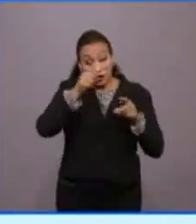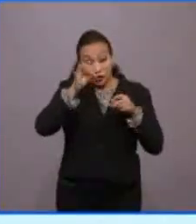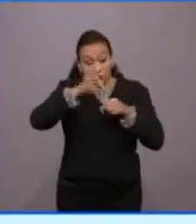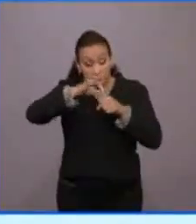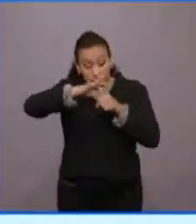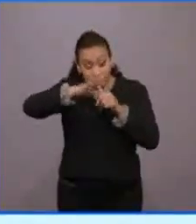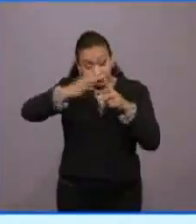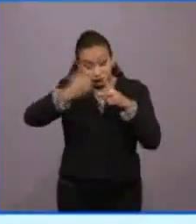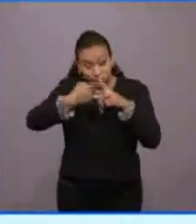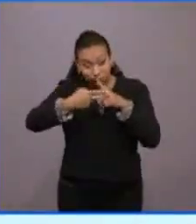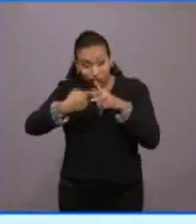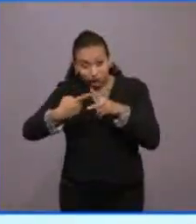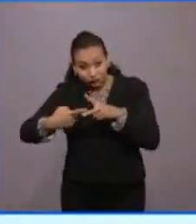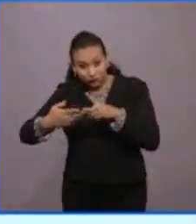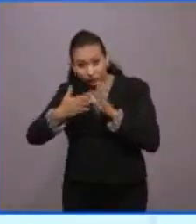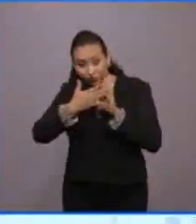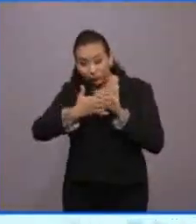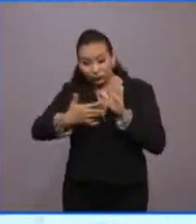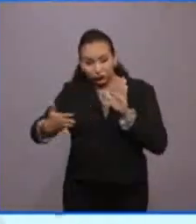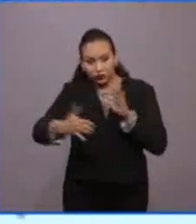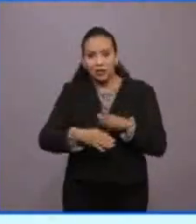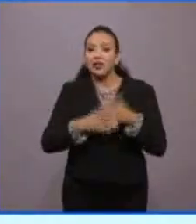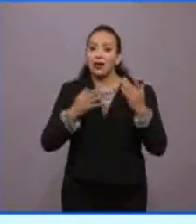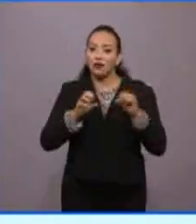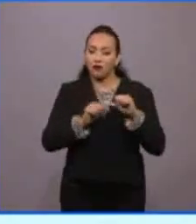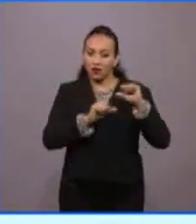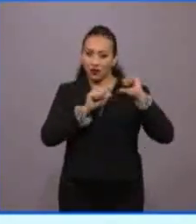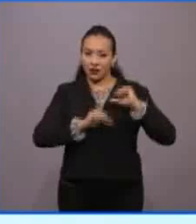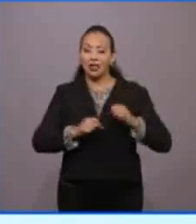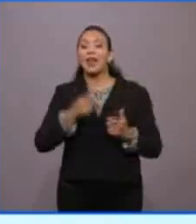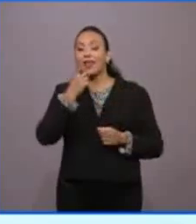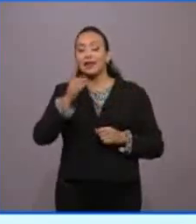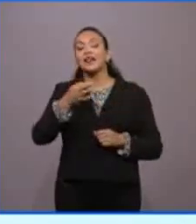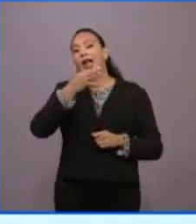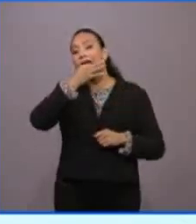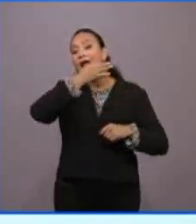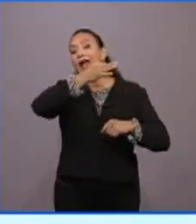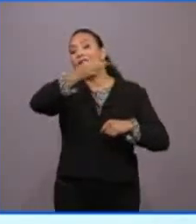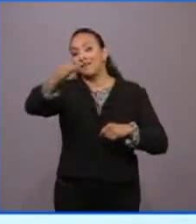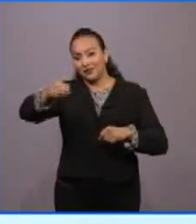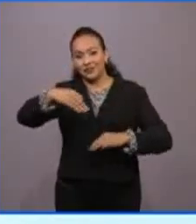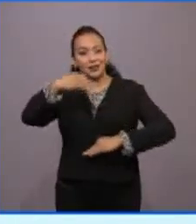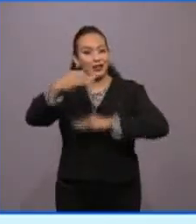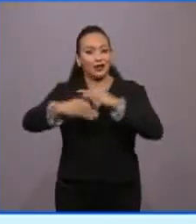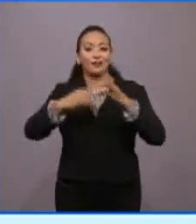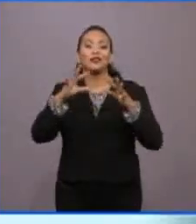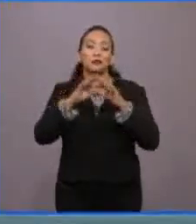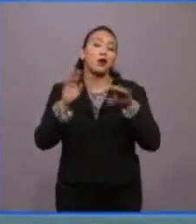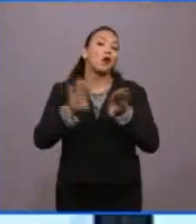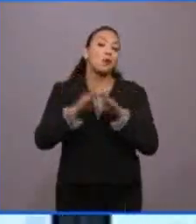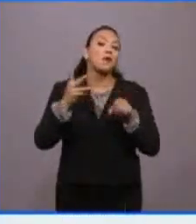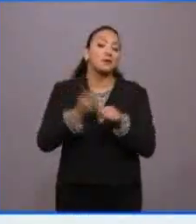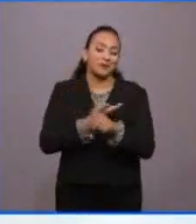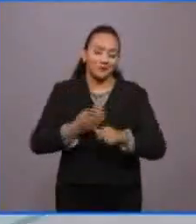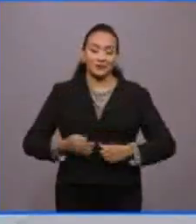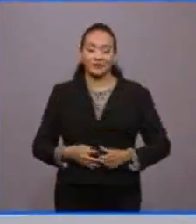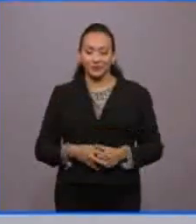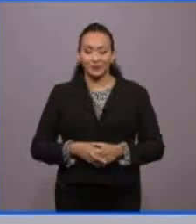cómputo definitivo, del cual el Consejo General saldrá a dar a conocer avances del mismo.